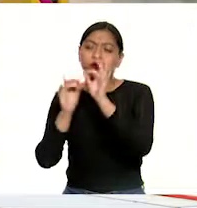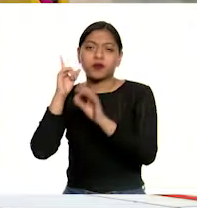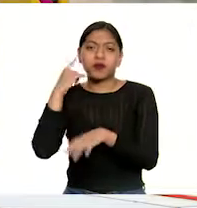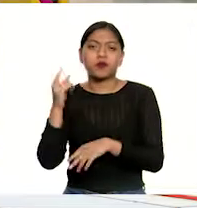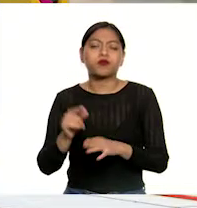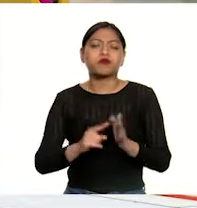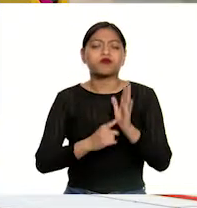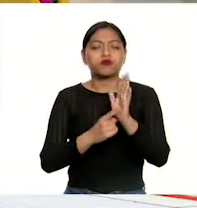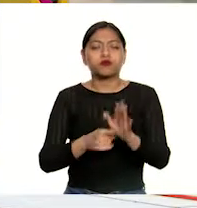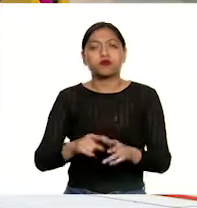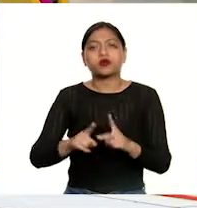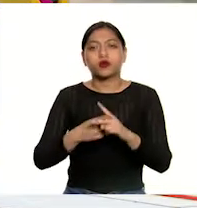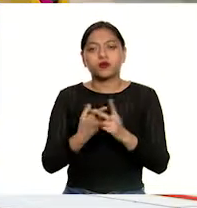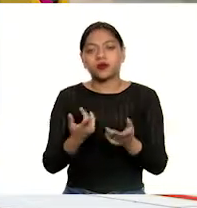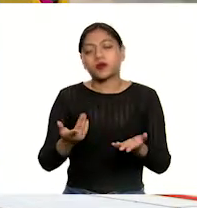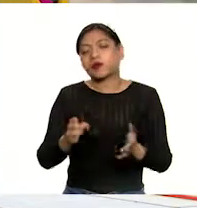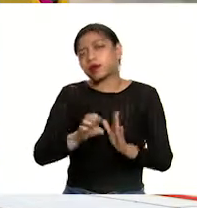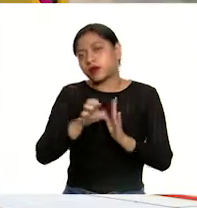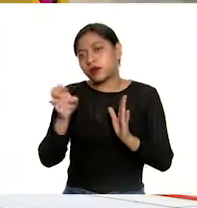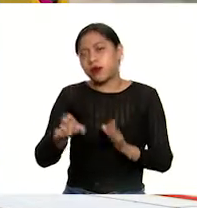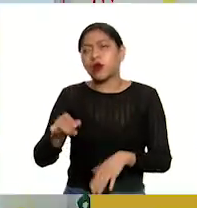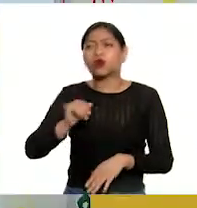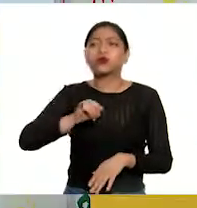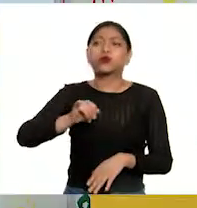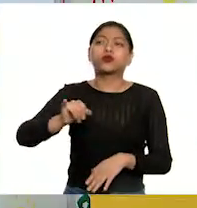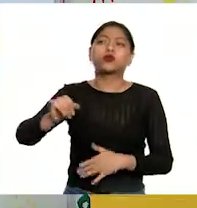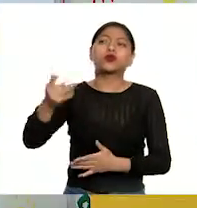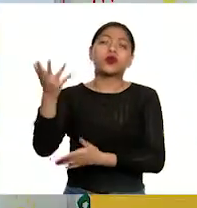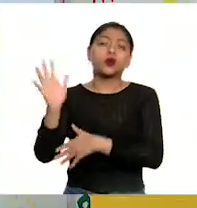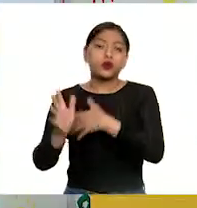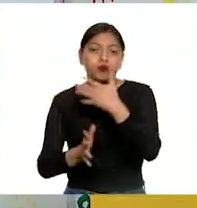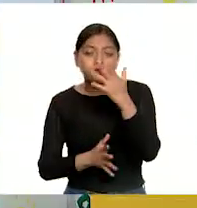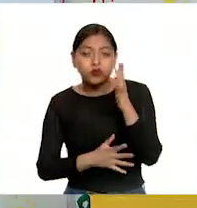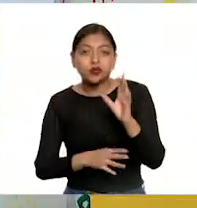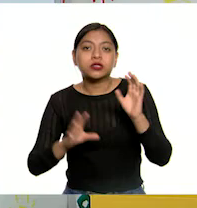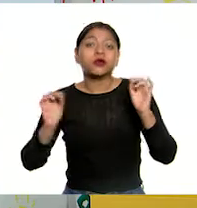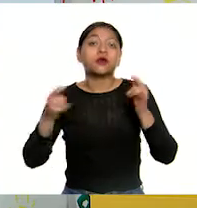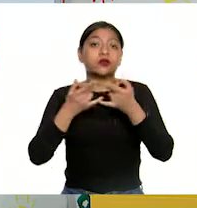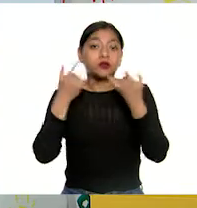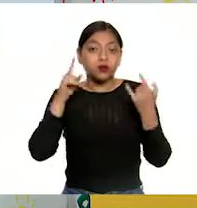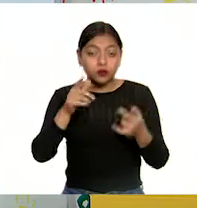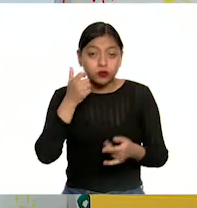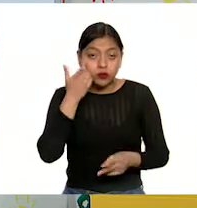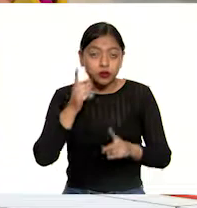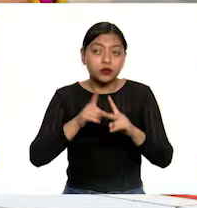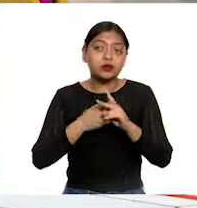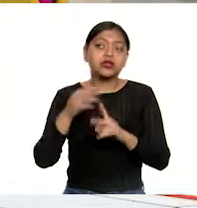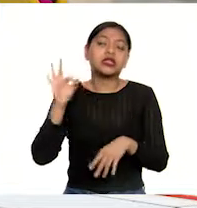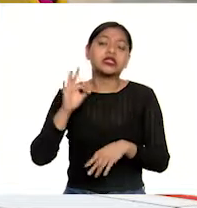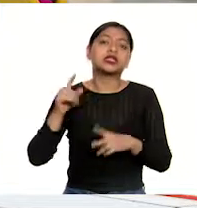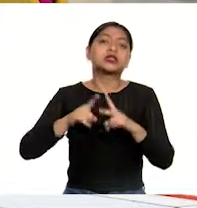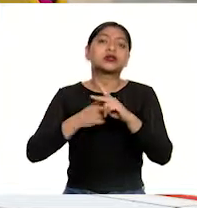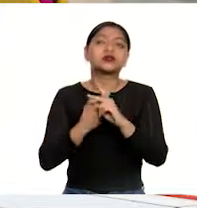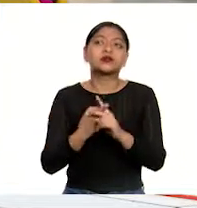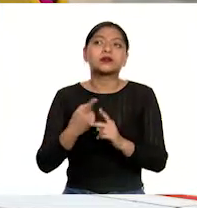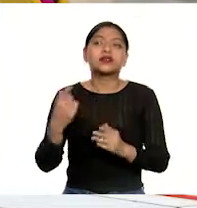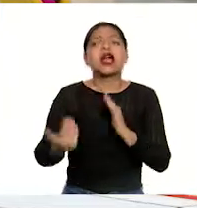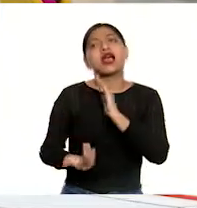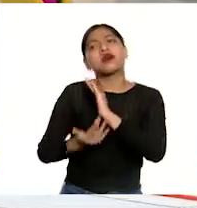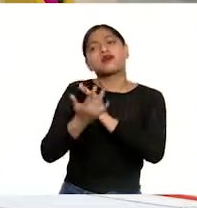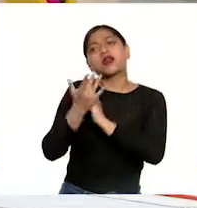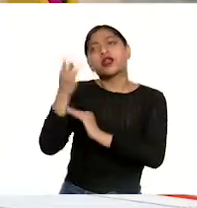por ejemplo, en un lejano bosque, en una mañana muy soleada, ¿verdad? Ustedes